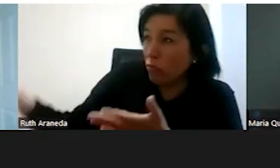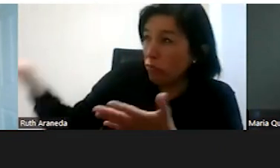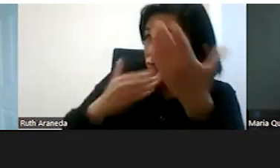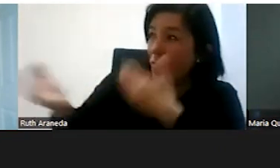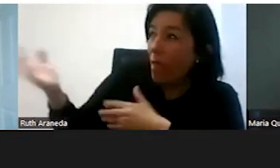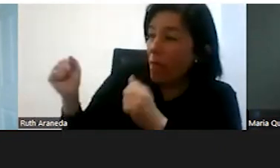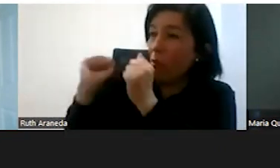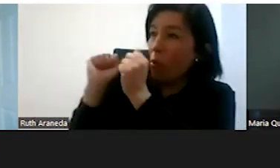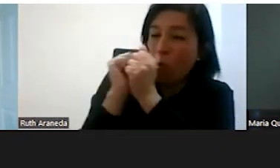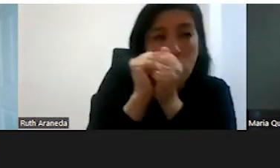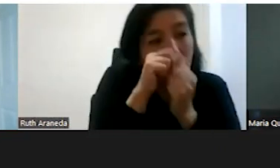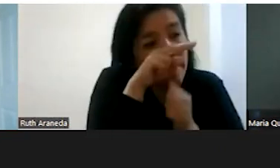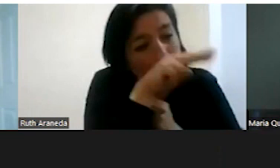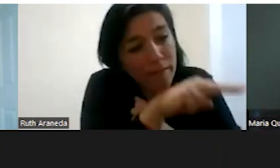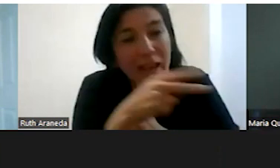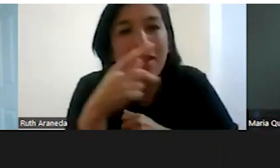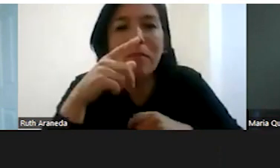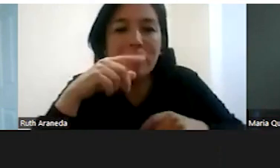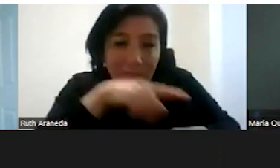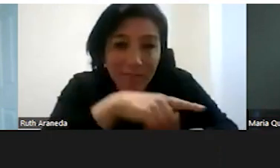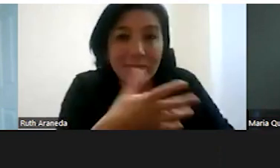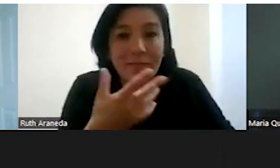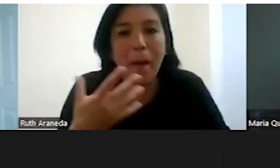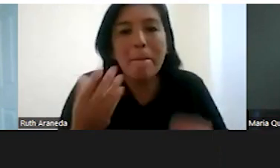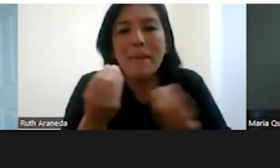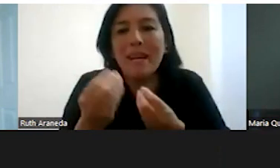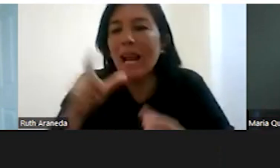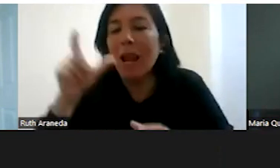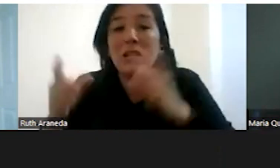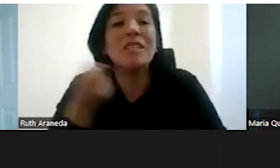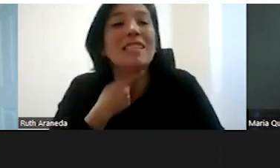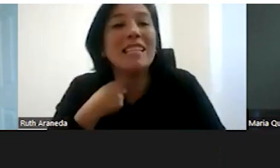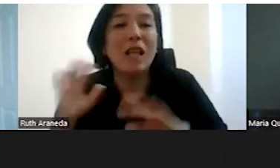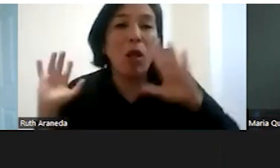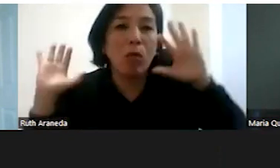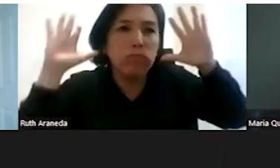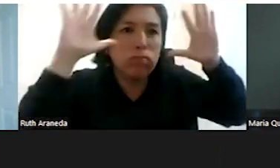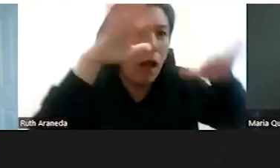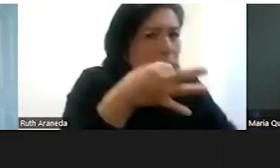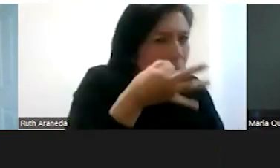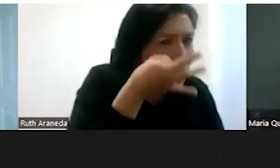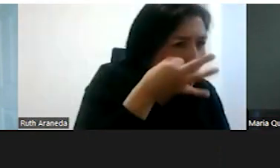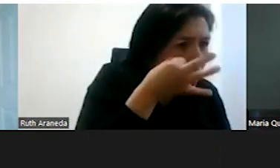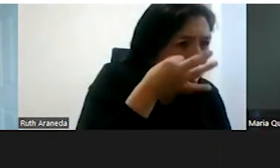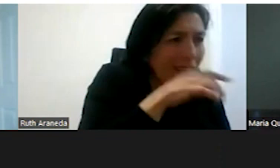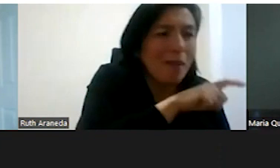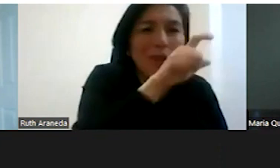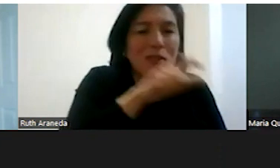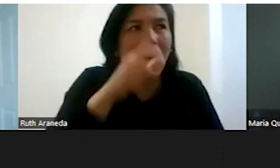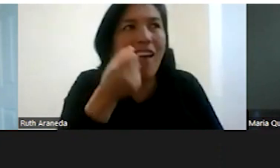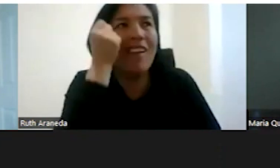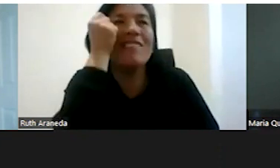excavación. ¿Ah? Porque eso significaría acercar más la arqueología a la gente y la gente podría tomar más conciencia de ello.